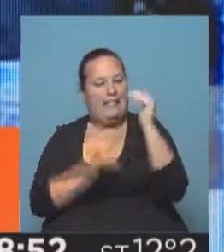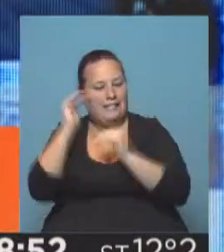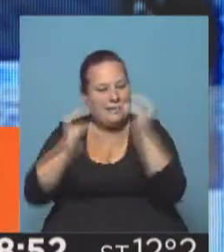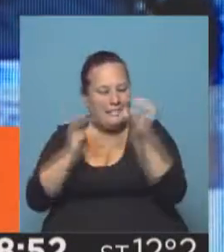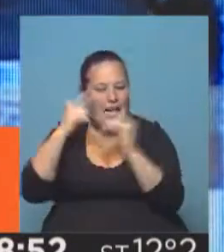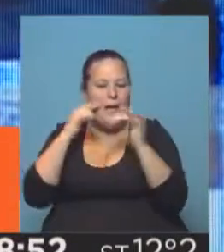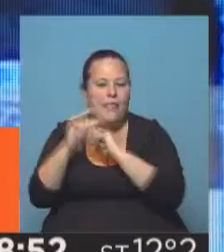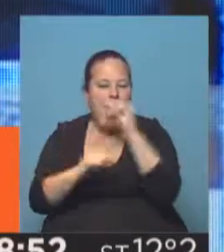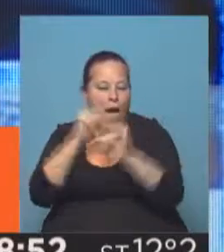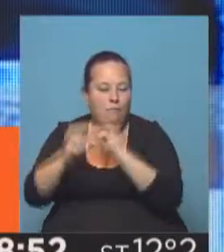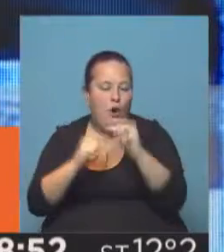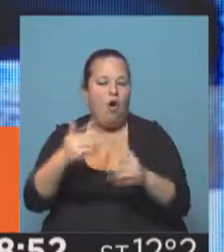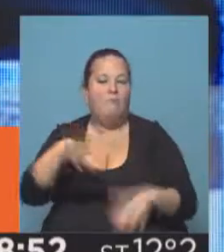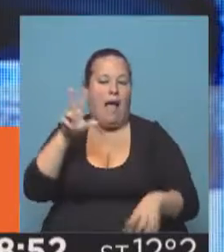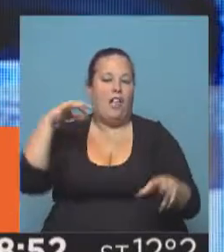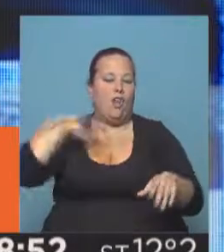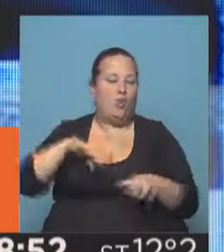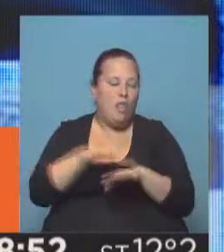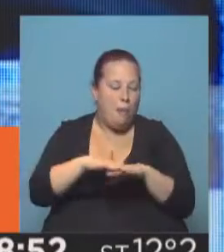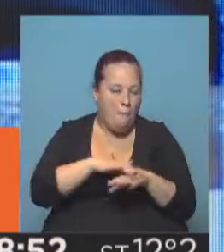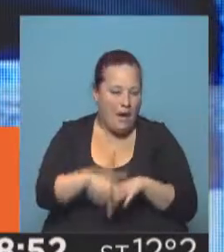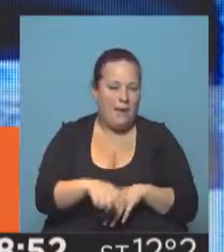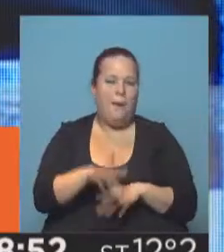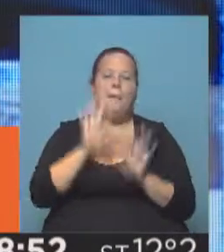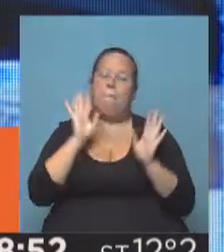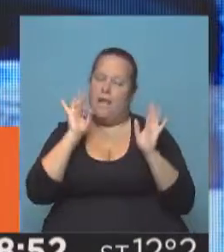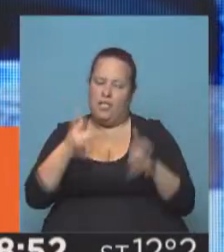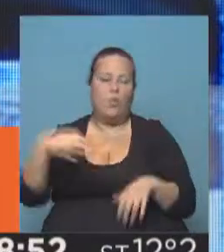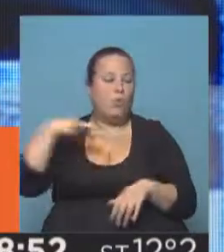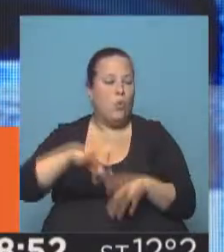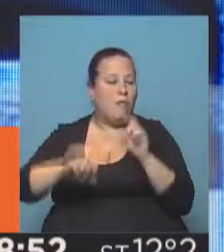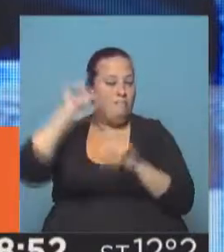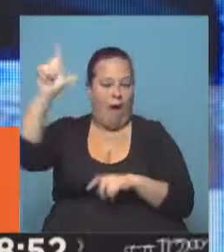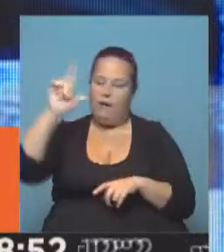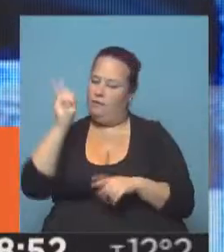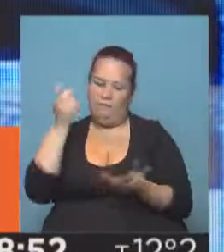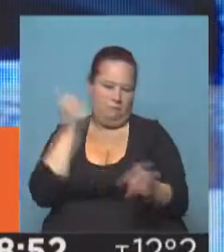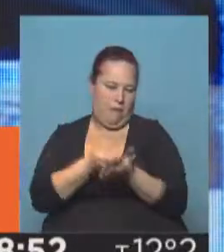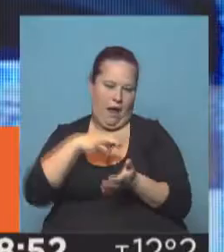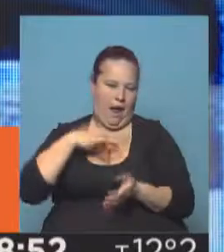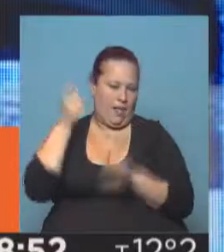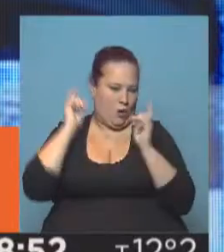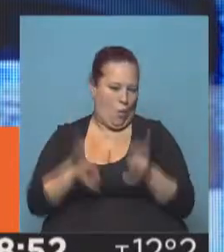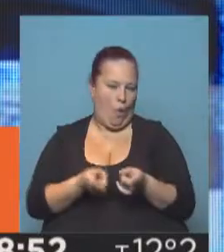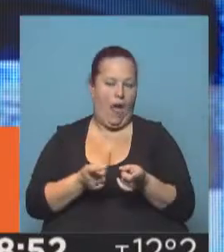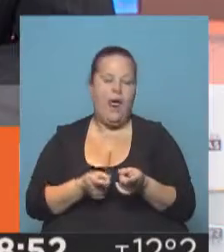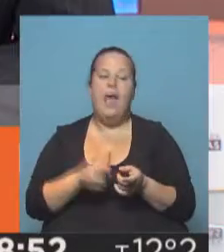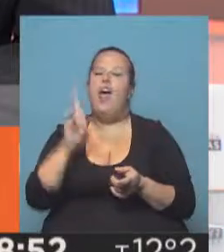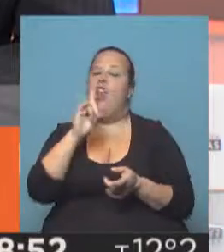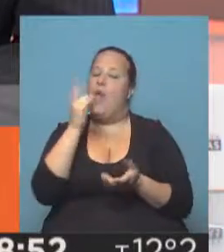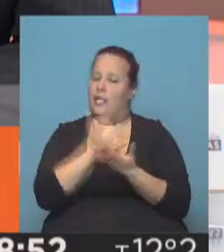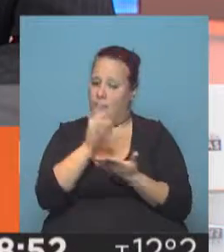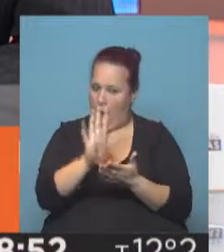algo más gradual, sobre todo a los ingresos más medios, pero sí, los sueldos más altos van a seguir pagando ganancias. Lorenzo, no es un dato